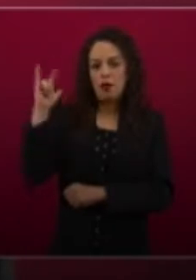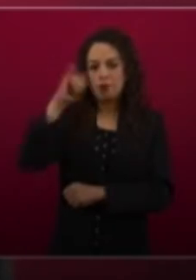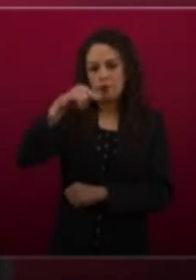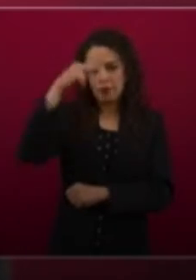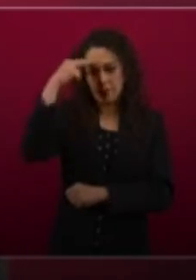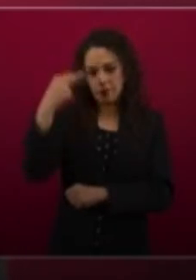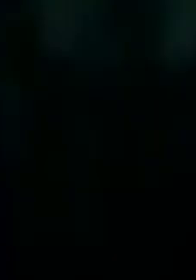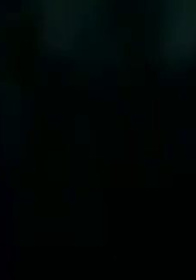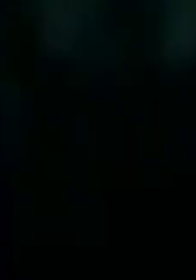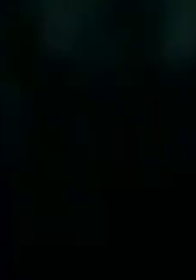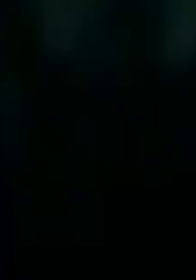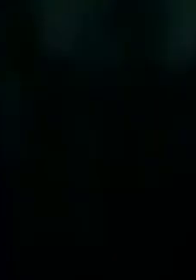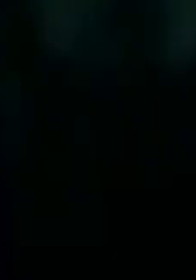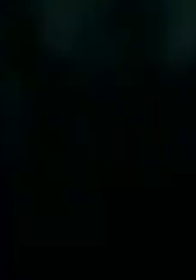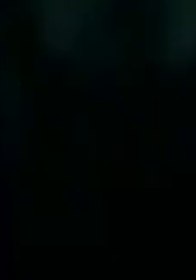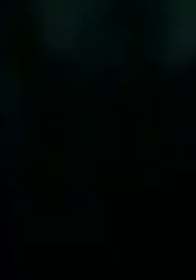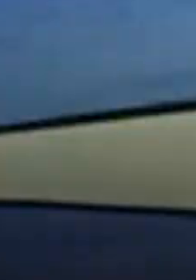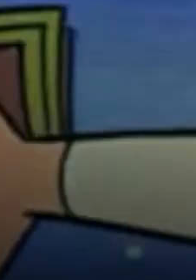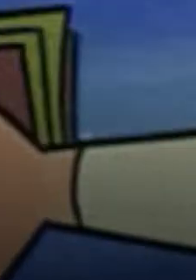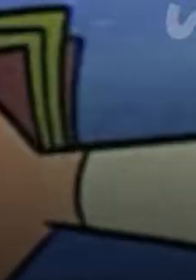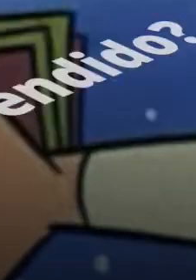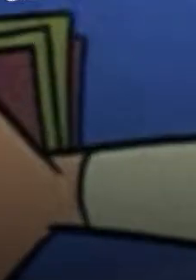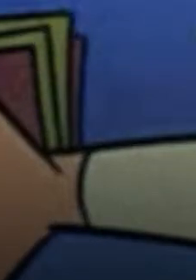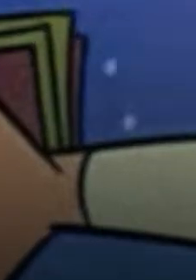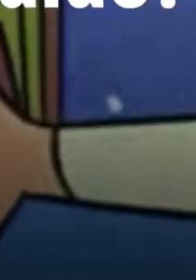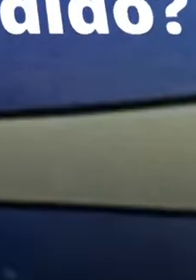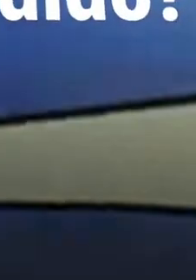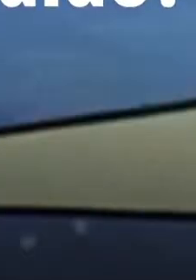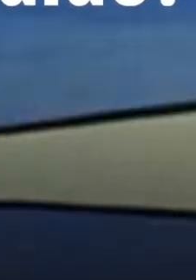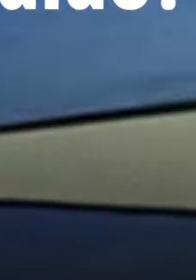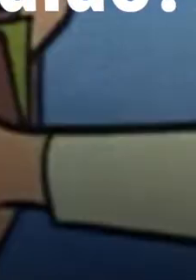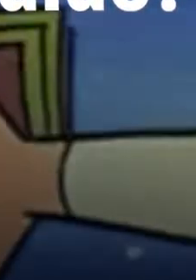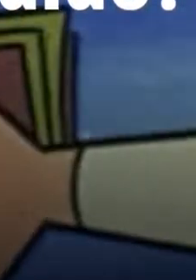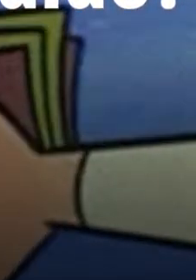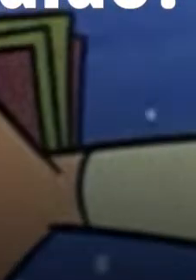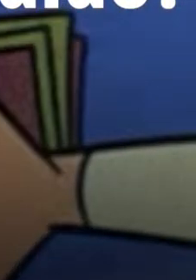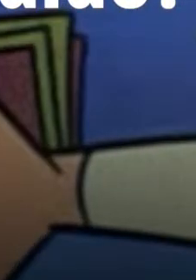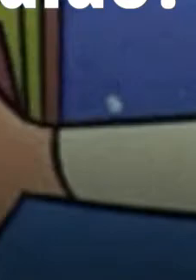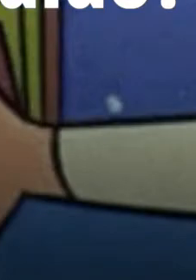la Secretaría de Defensa. A eso se le llama estrategia.